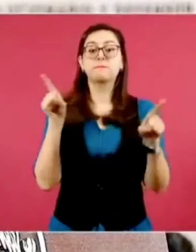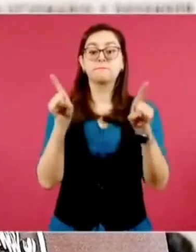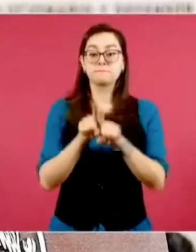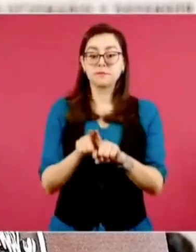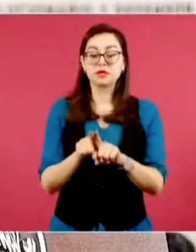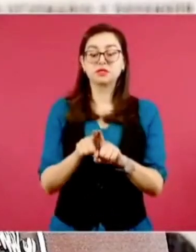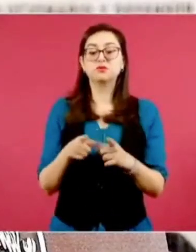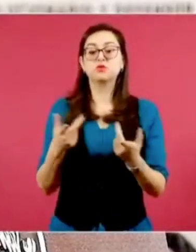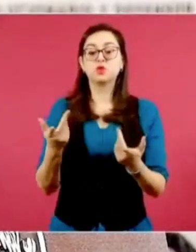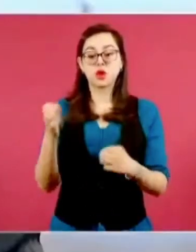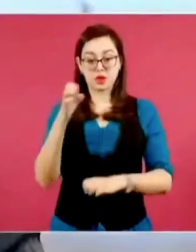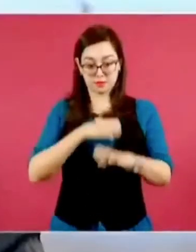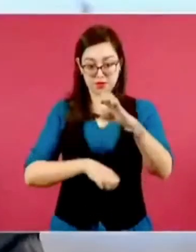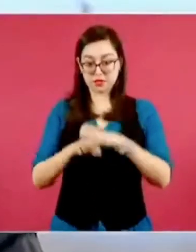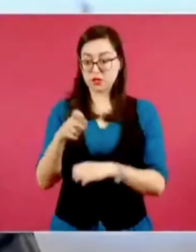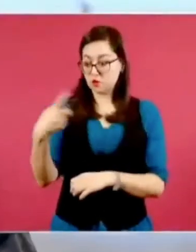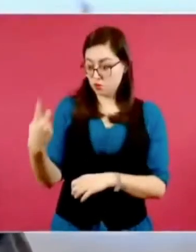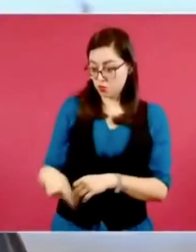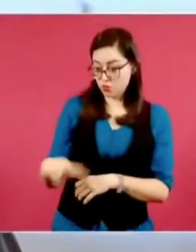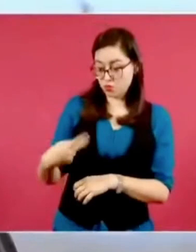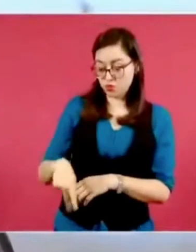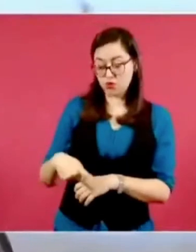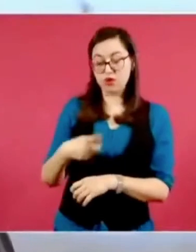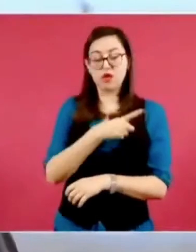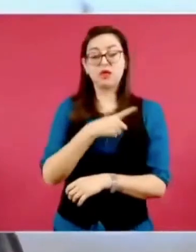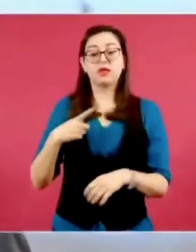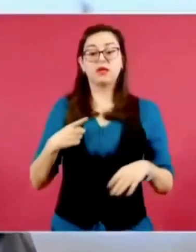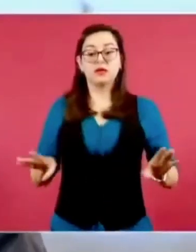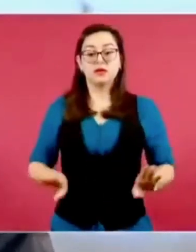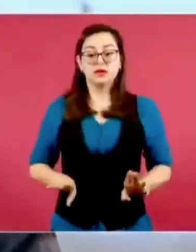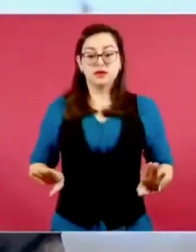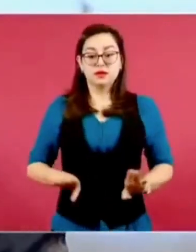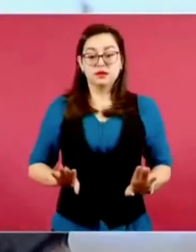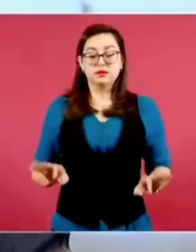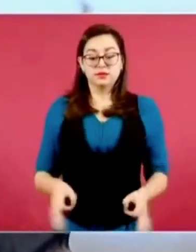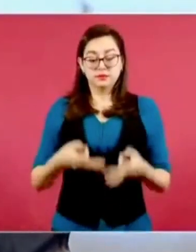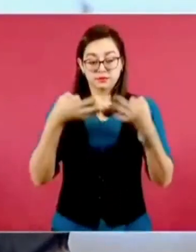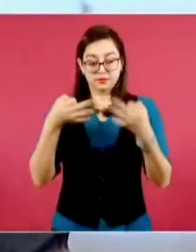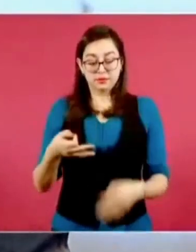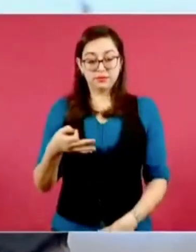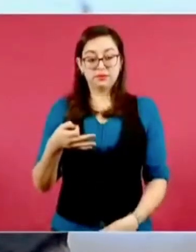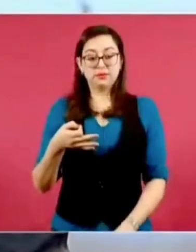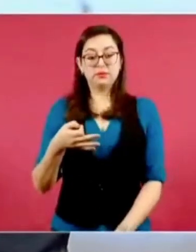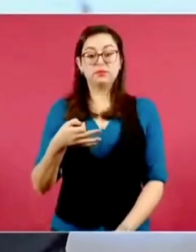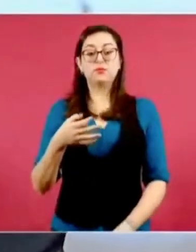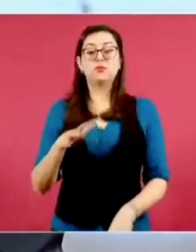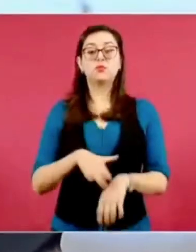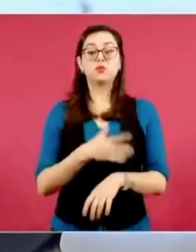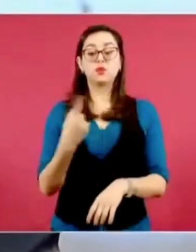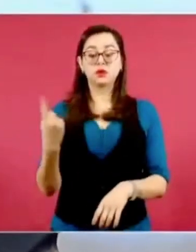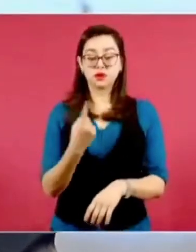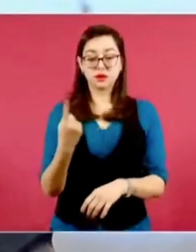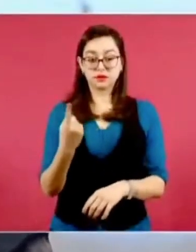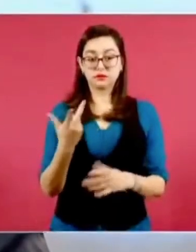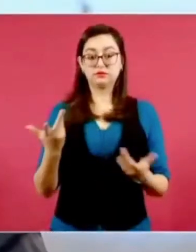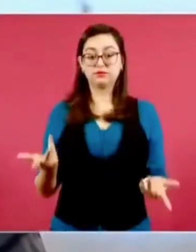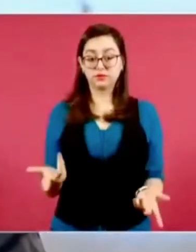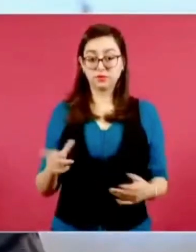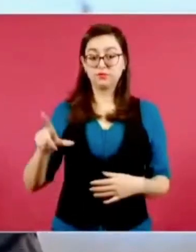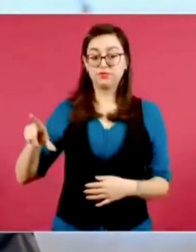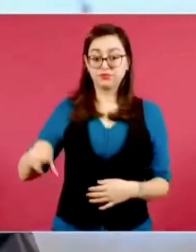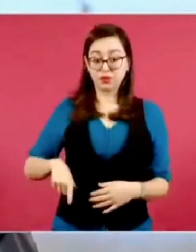mejores prácticas, porque de acuerdo con la propia definición neoliberal, se refiere a un